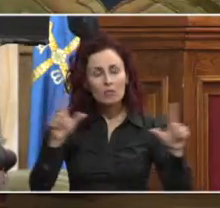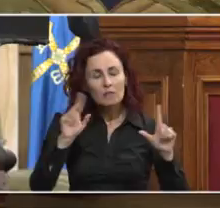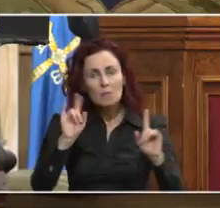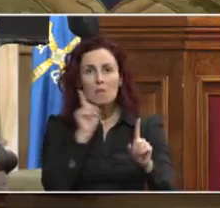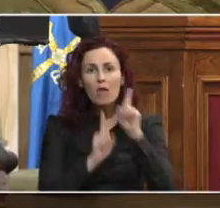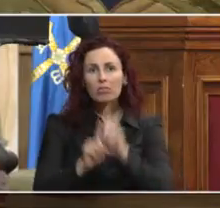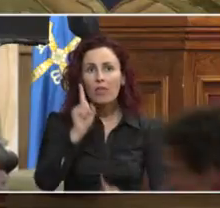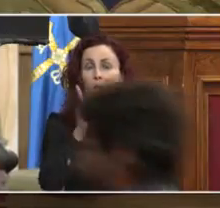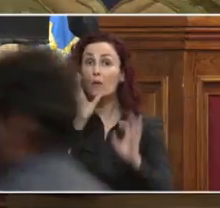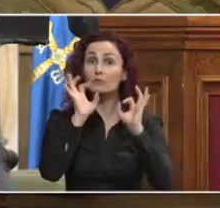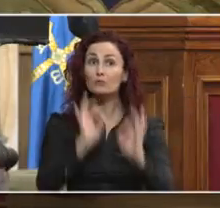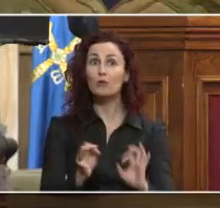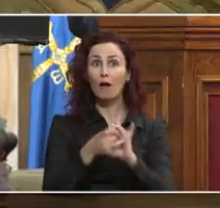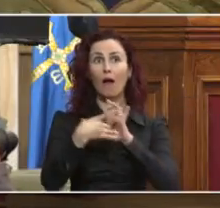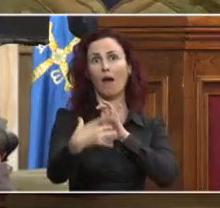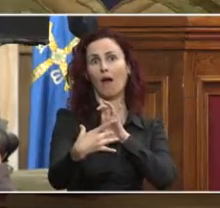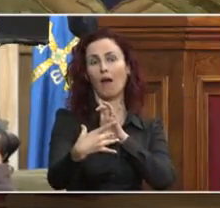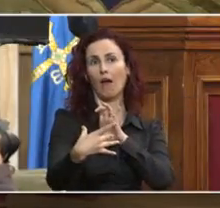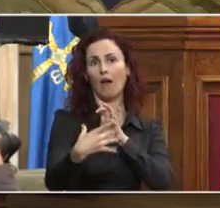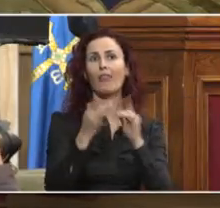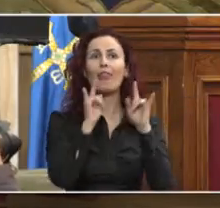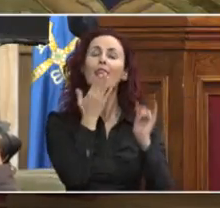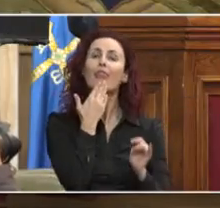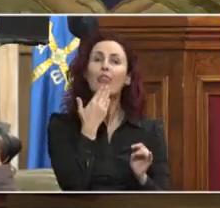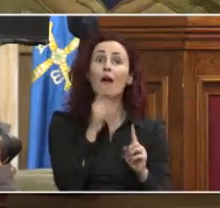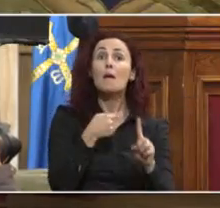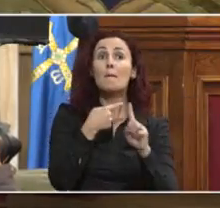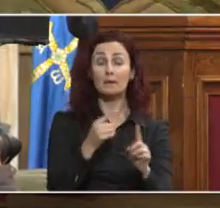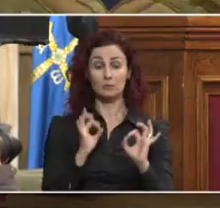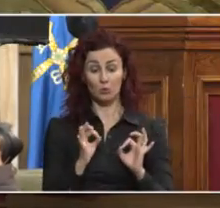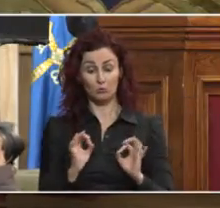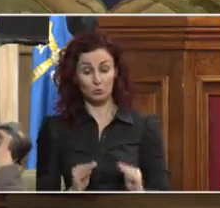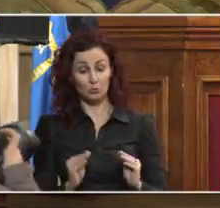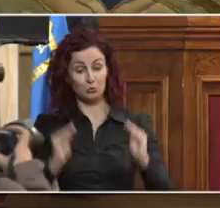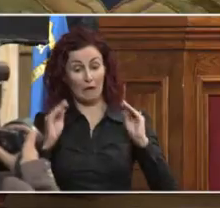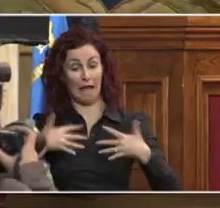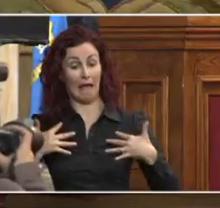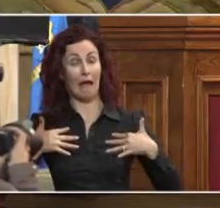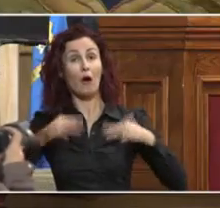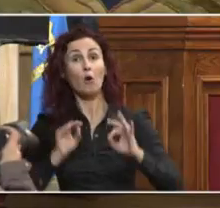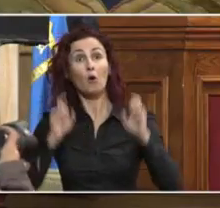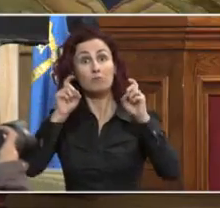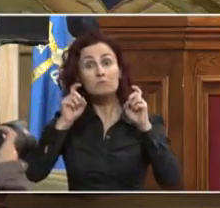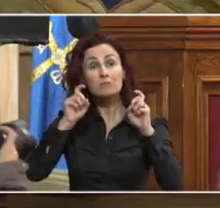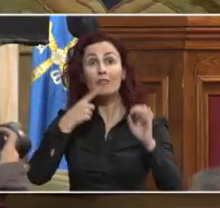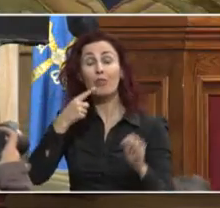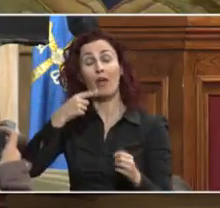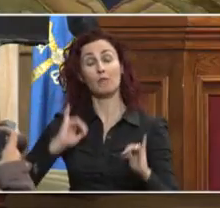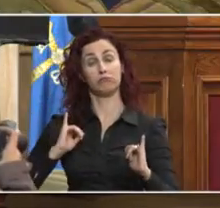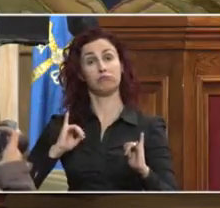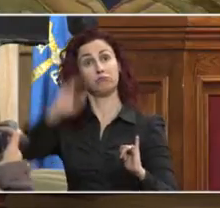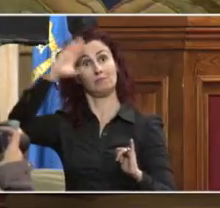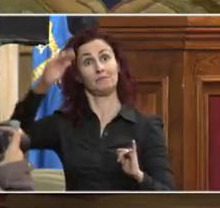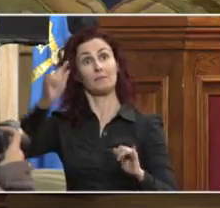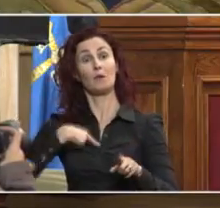hace incompatibles entretenimiento y conocimiento, alegría y educación. Mastropiero responde que diversión e inteligencia, como la